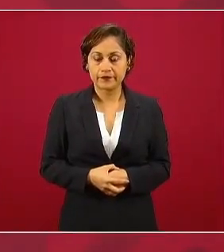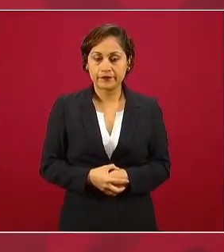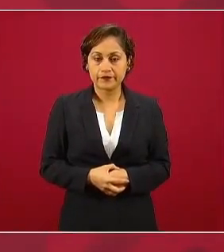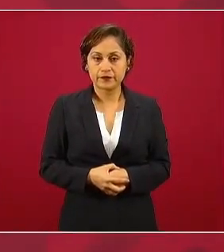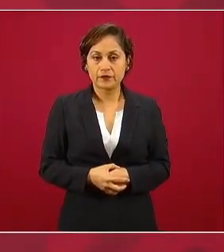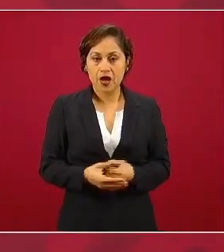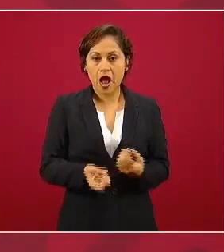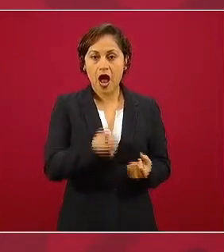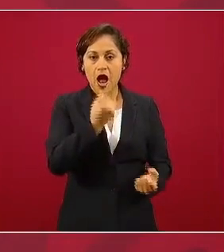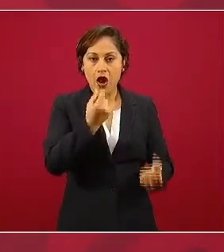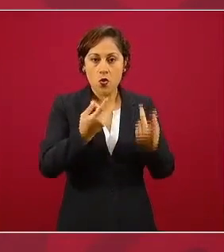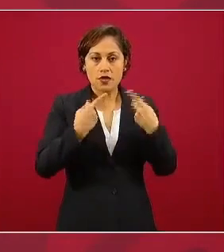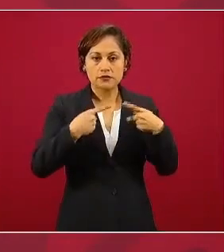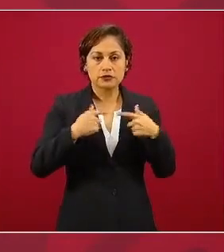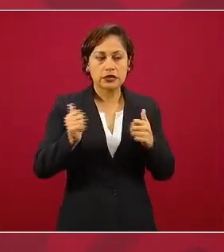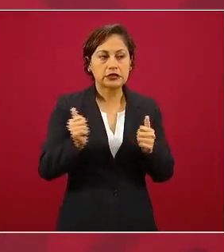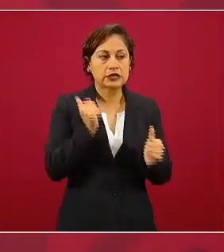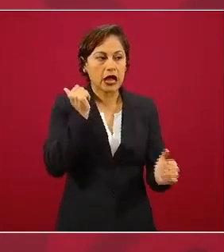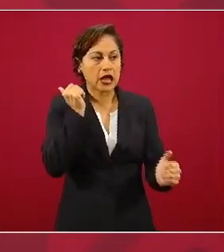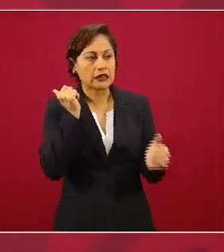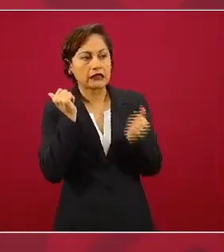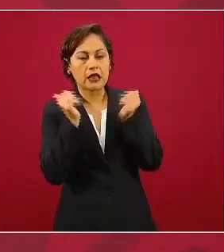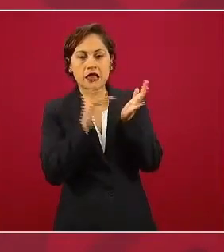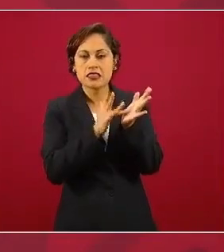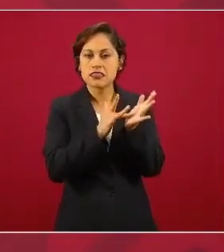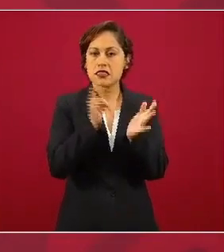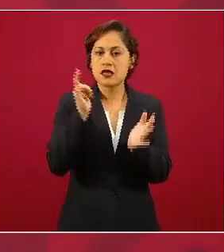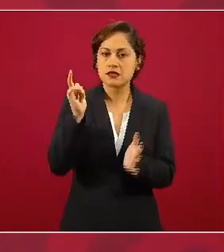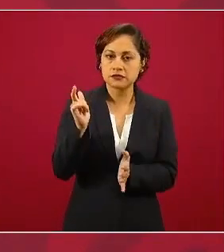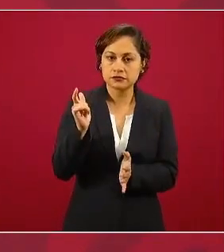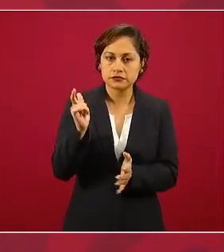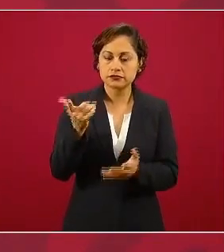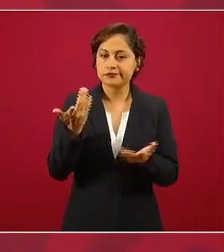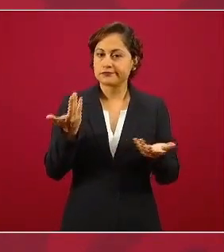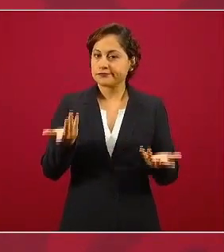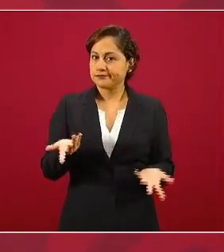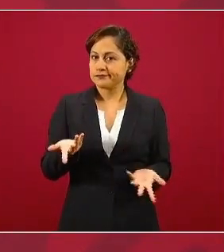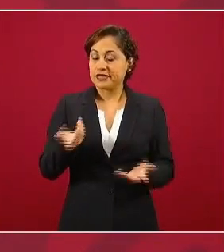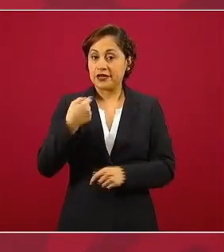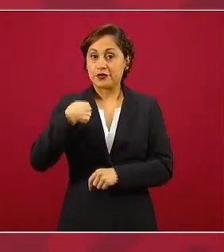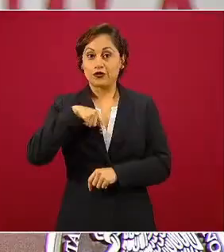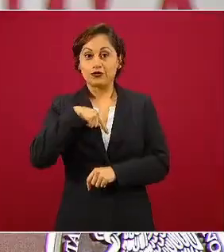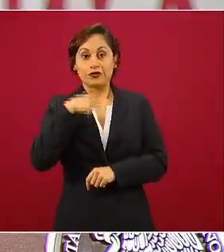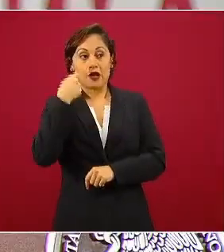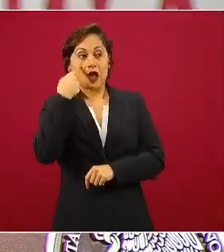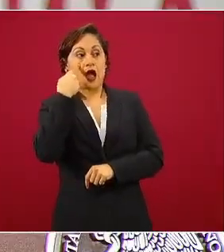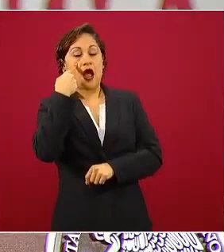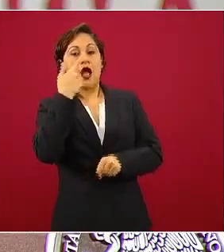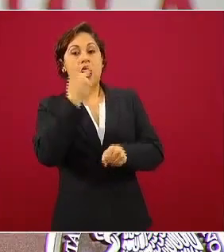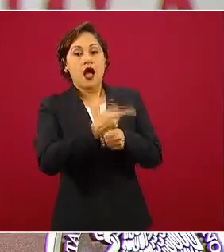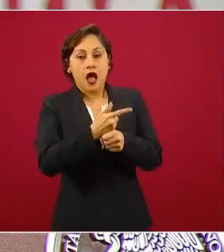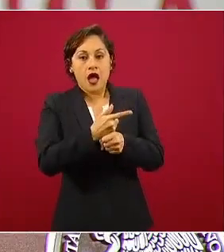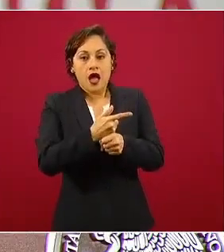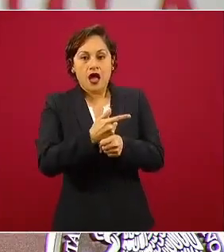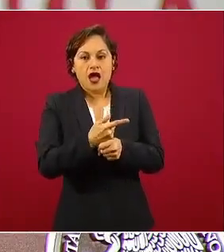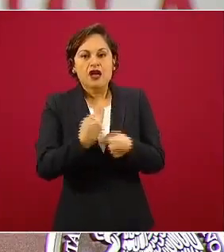Aprovechándose de la circunstancia. Entonces, ¿qué estamos haciendo? Dialogando,